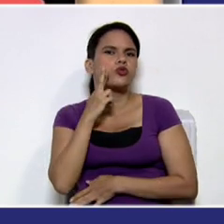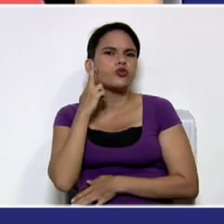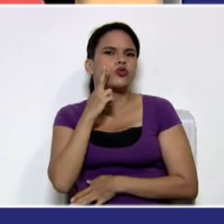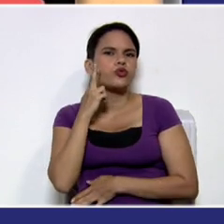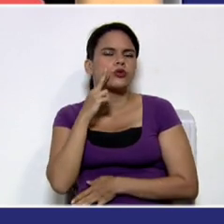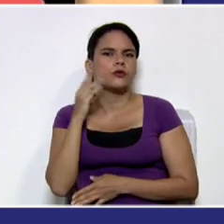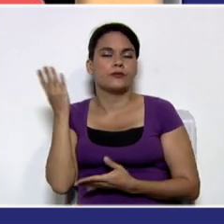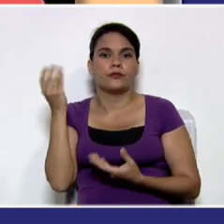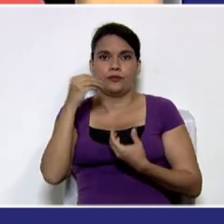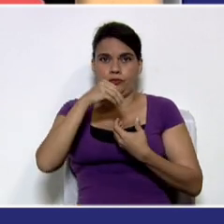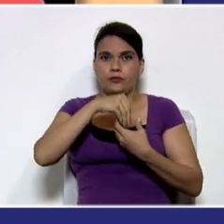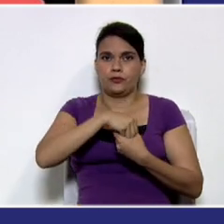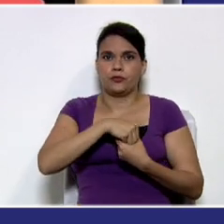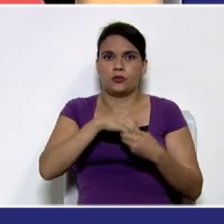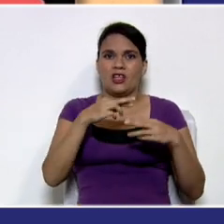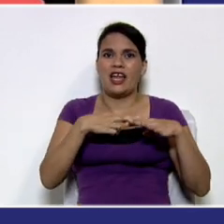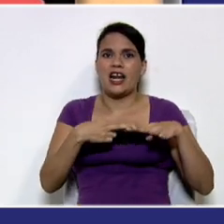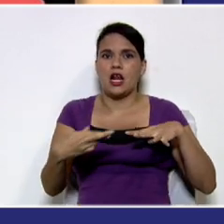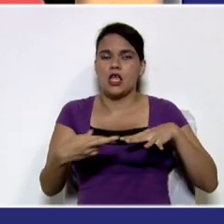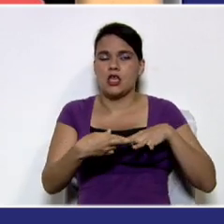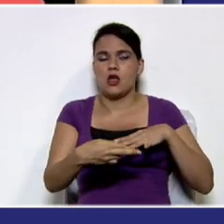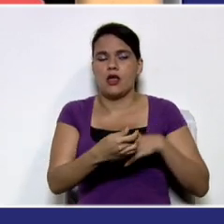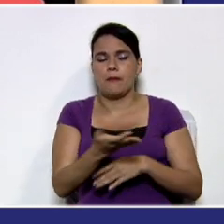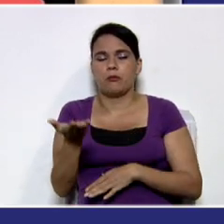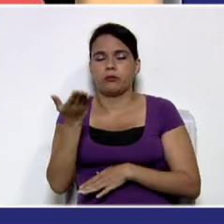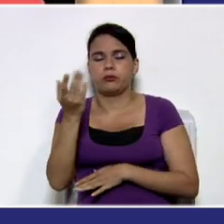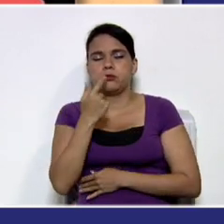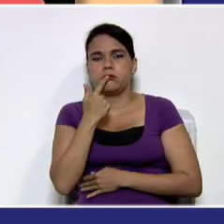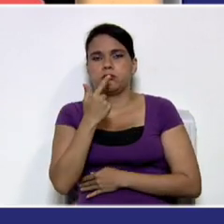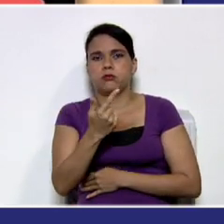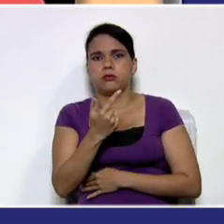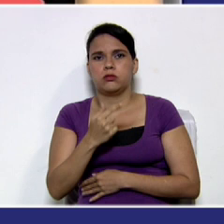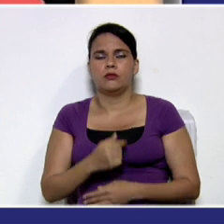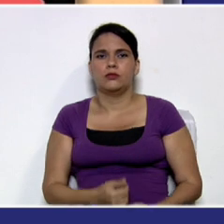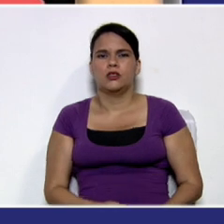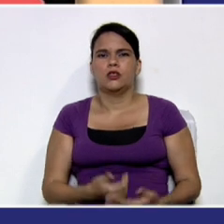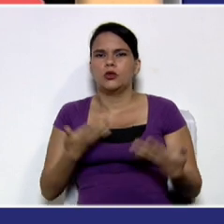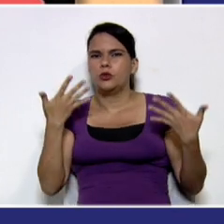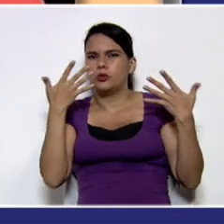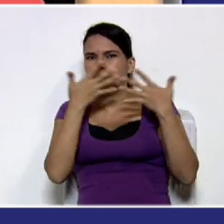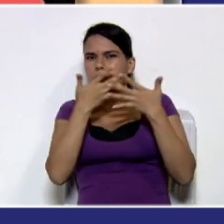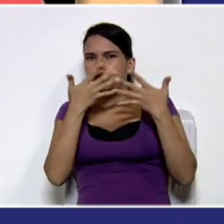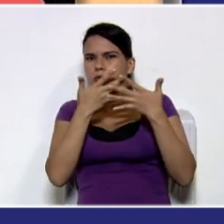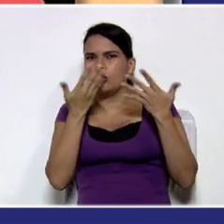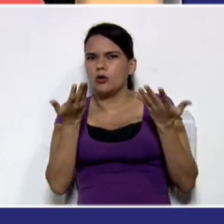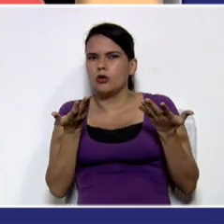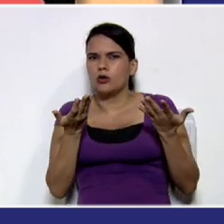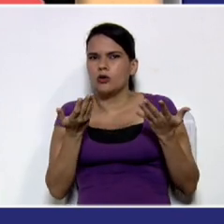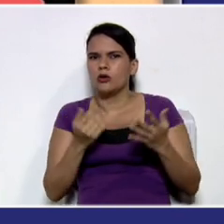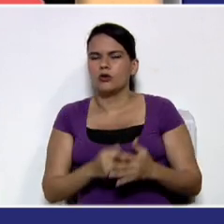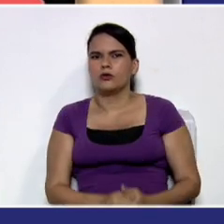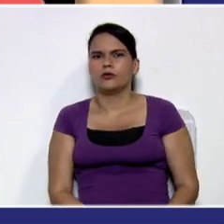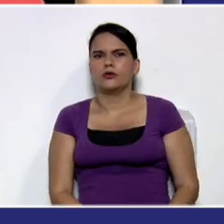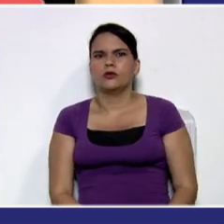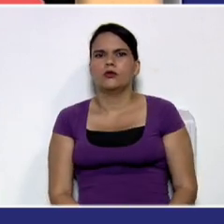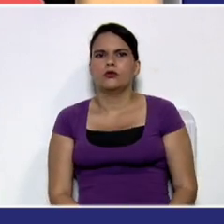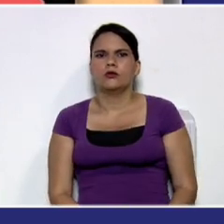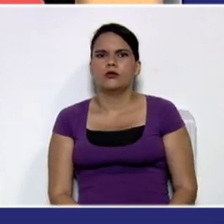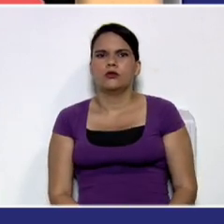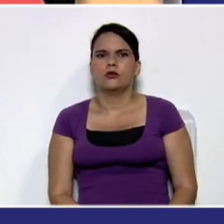esta región es importante también comentar que suele confundirse con lo que corresponde a la Guyana